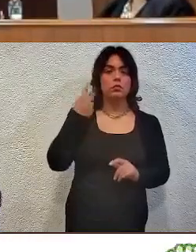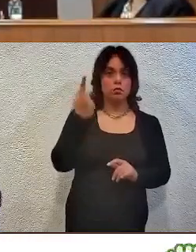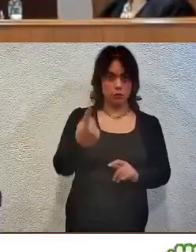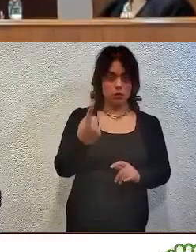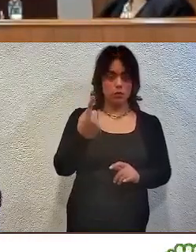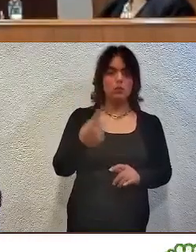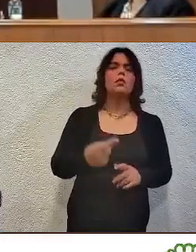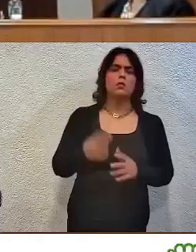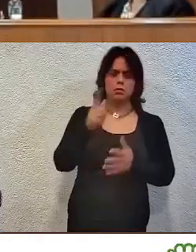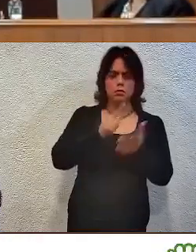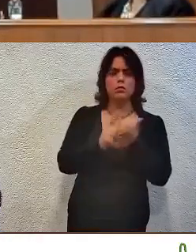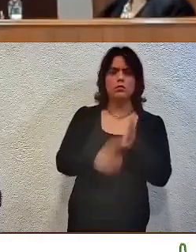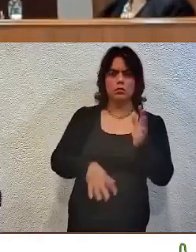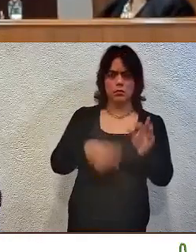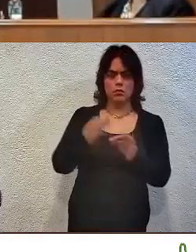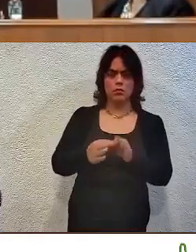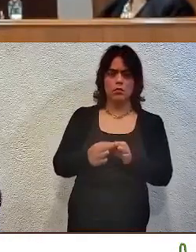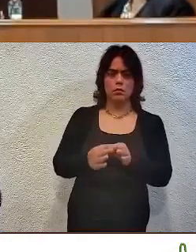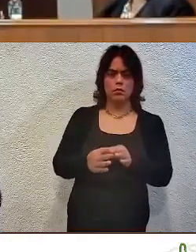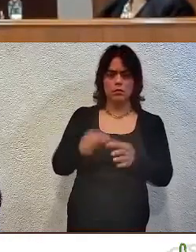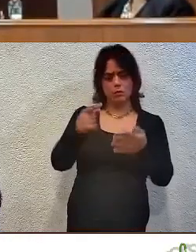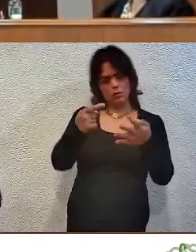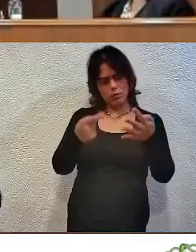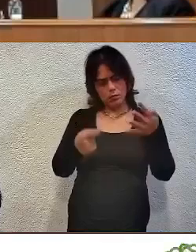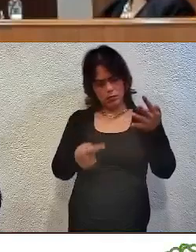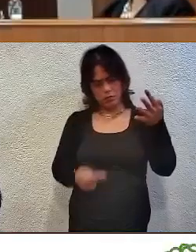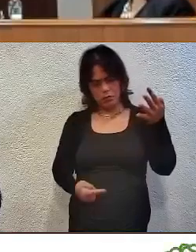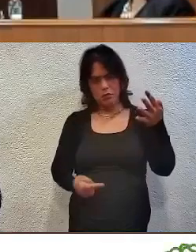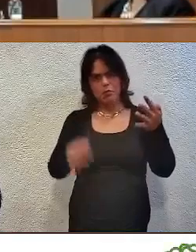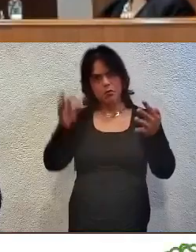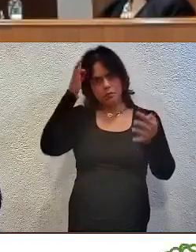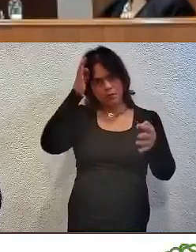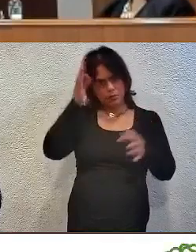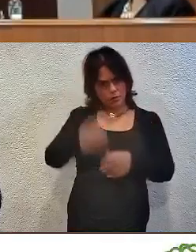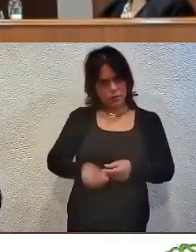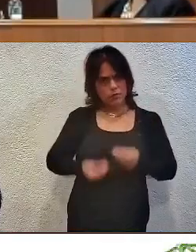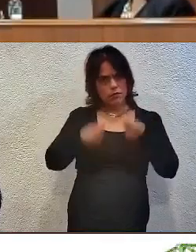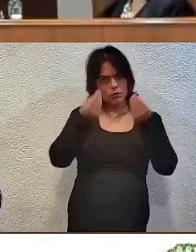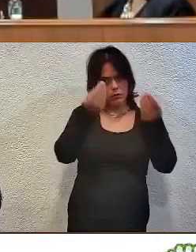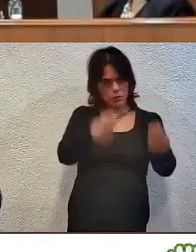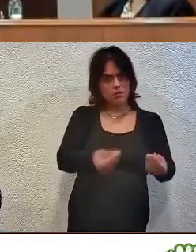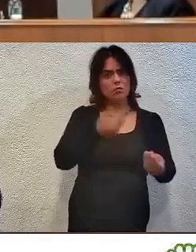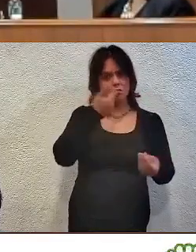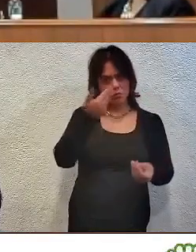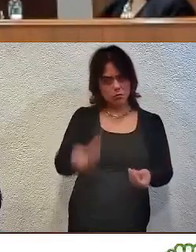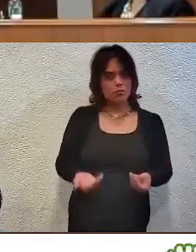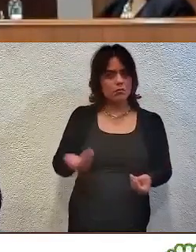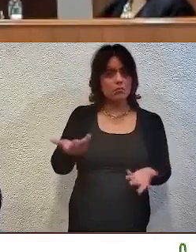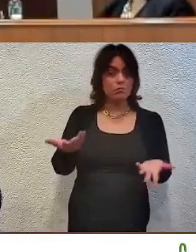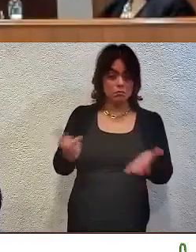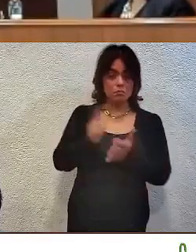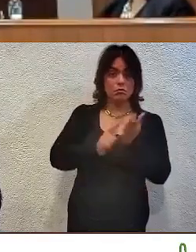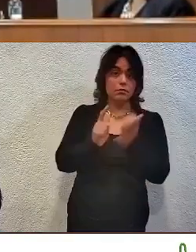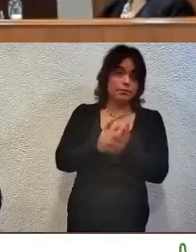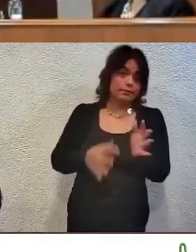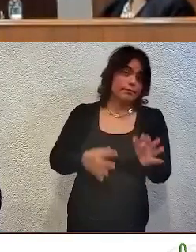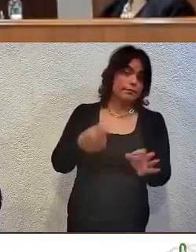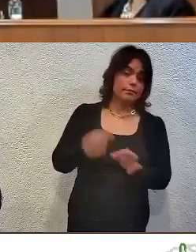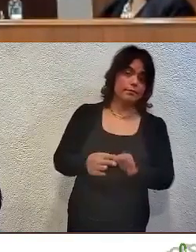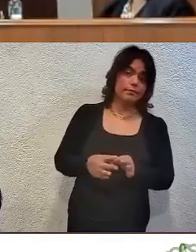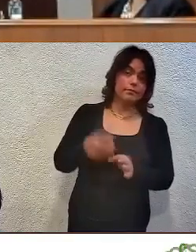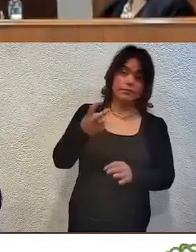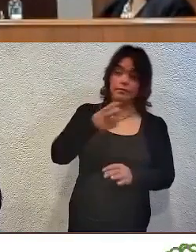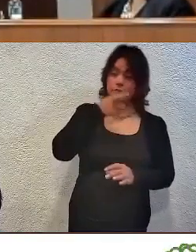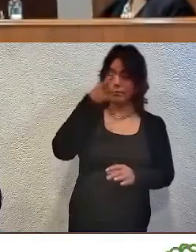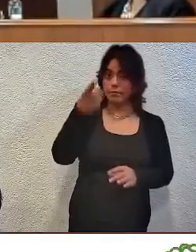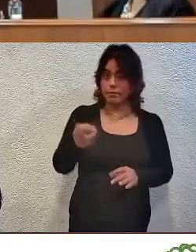al contener el número correcto de regidurías asignadas conforme a la normativa electoral local. Sin embargo, dicha resolución